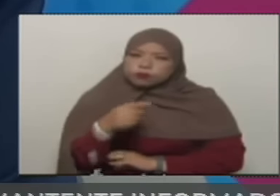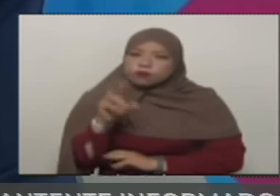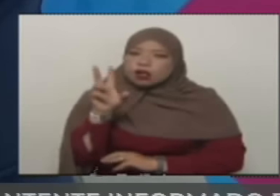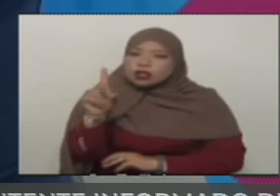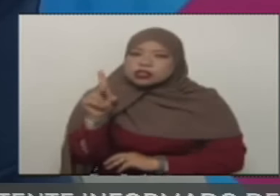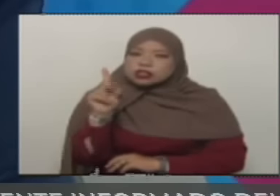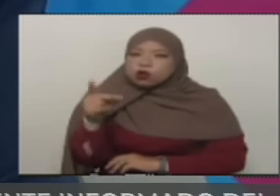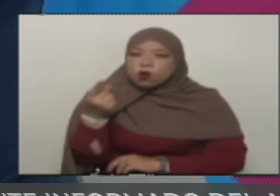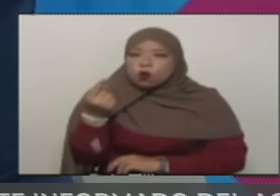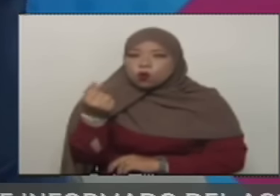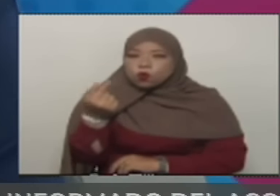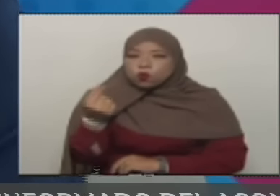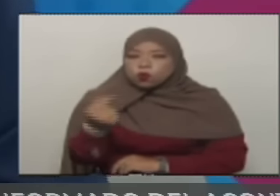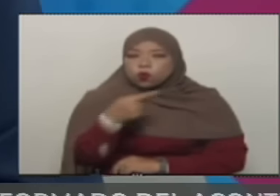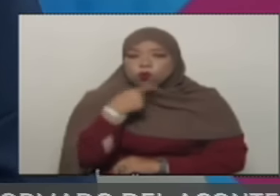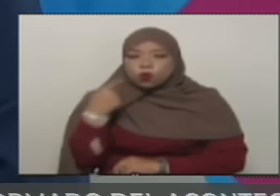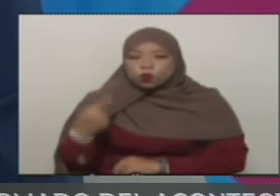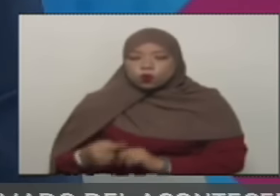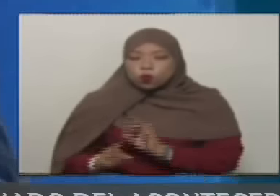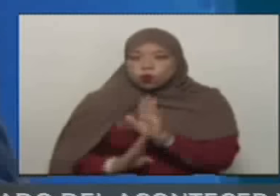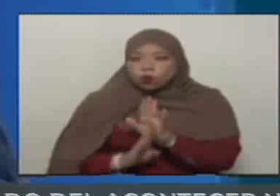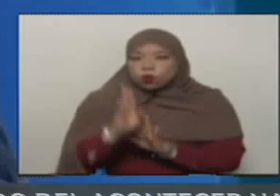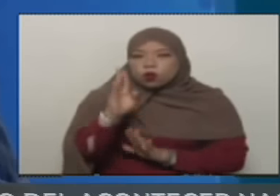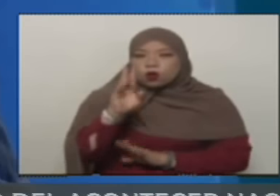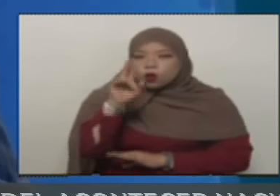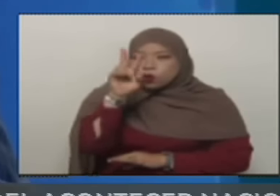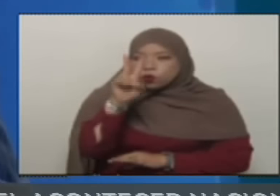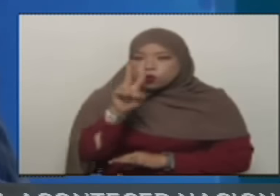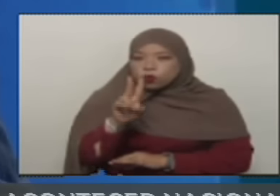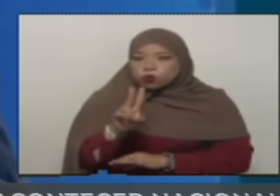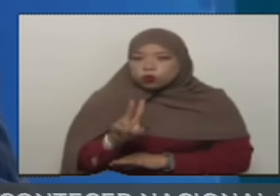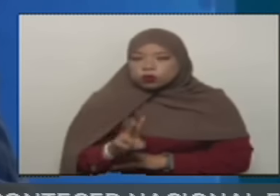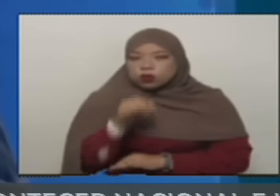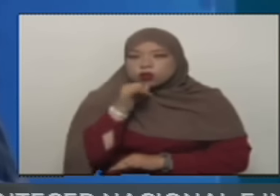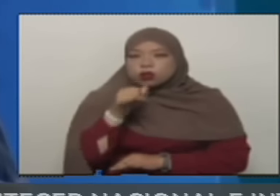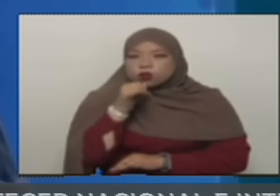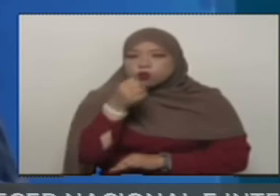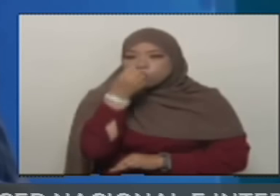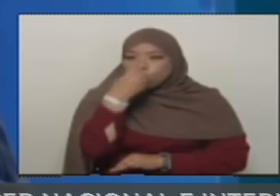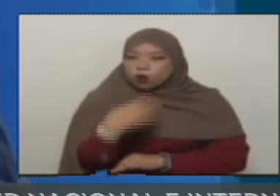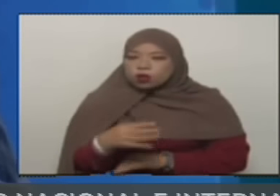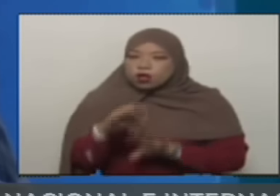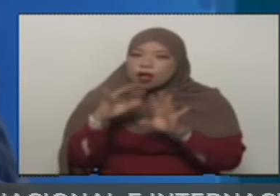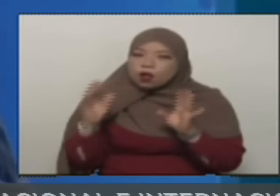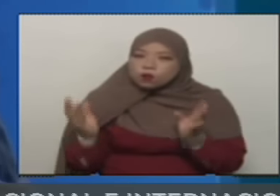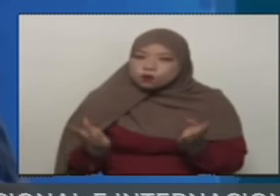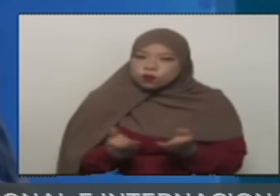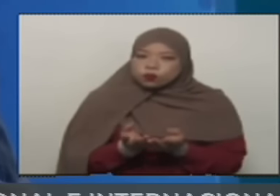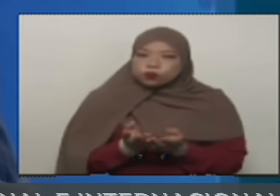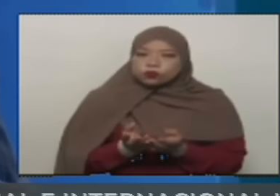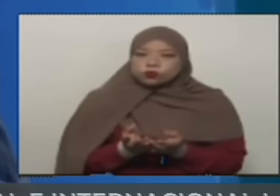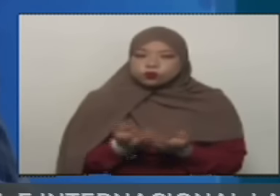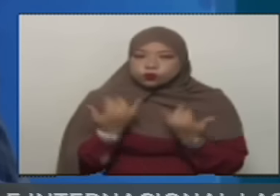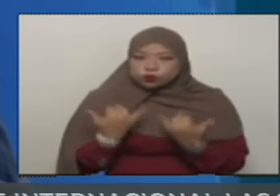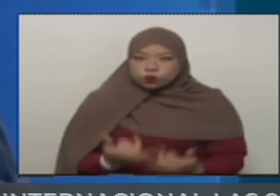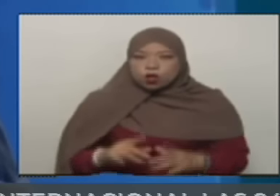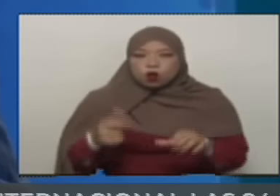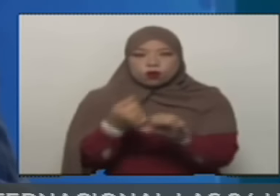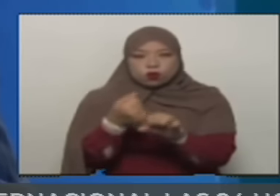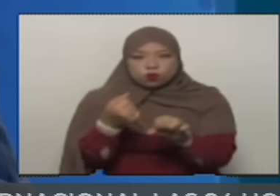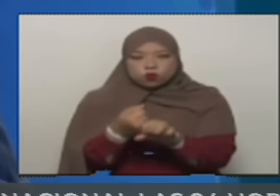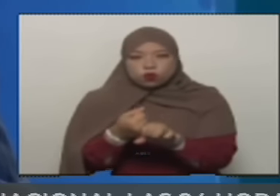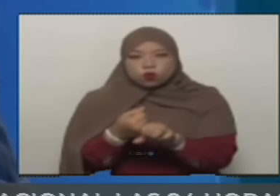moneda, y avanzando. Todos los días nos amanecemos con una nueva noticia del mundo que ya ha surgido.